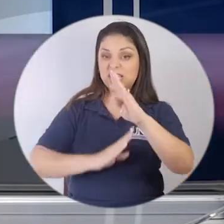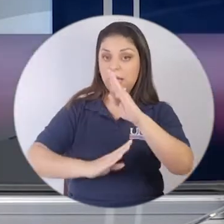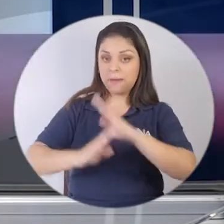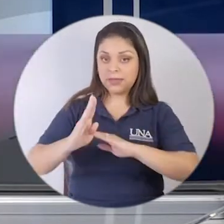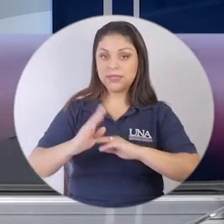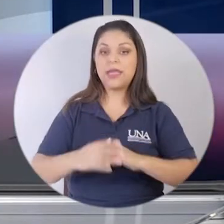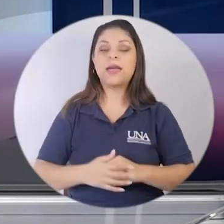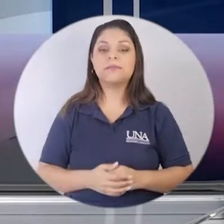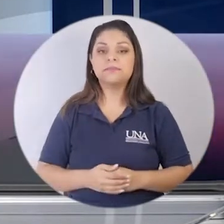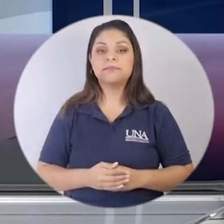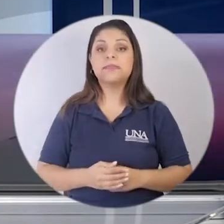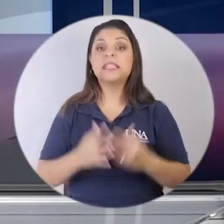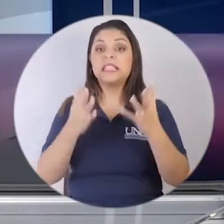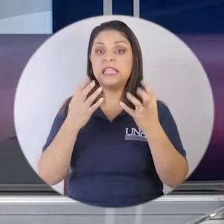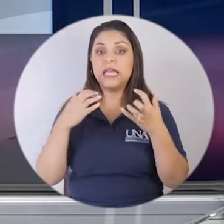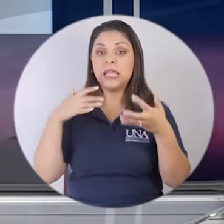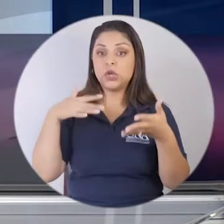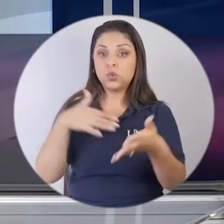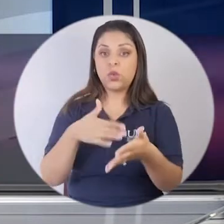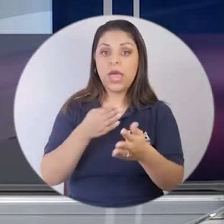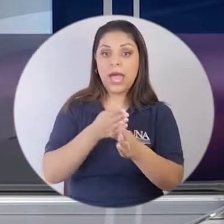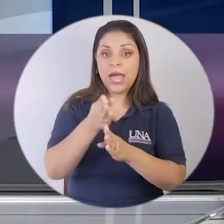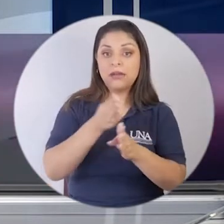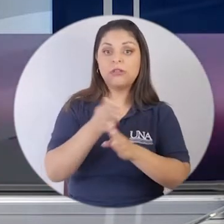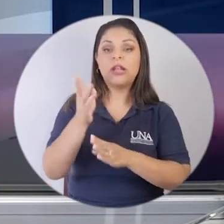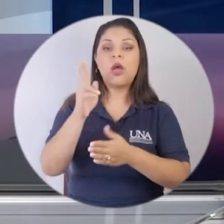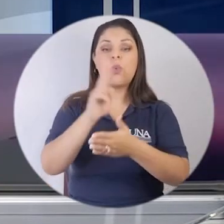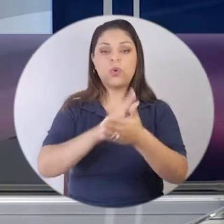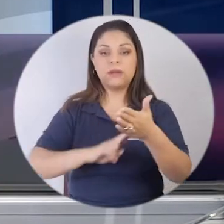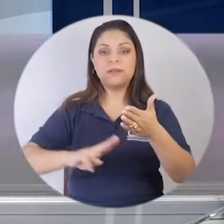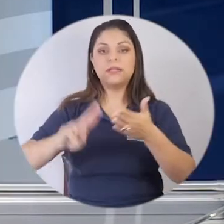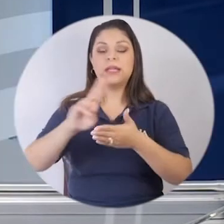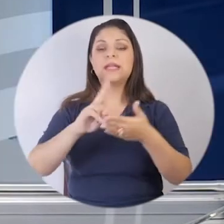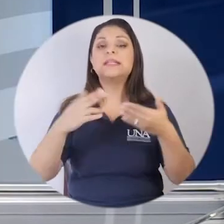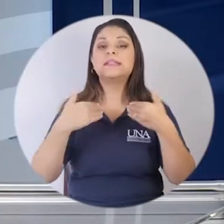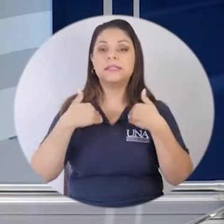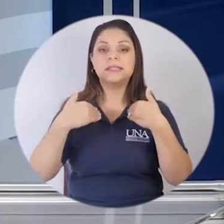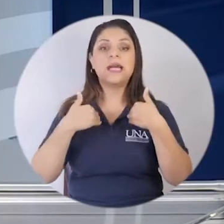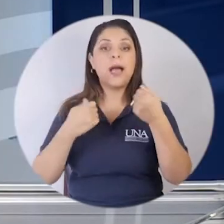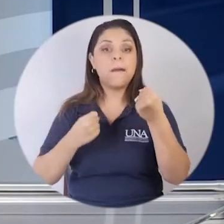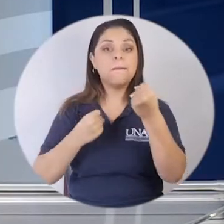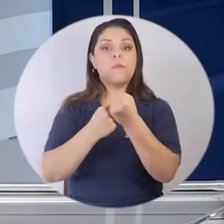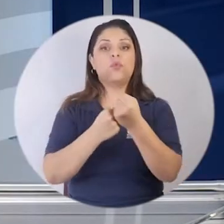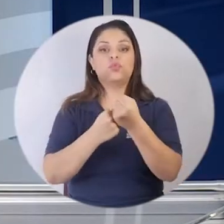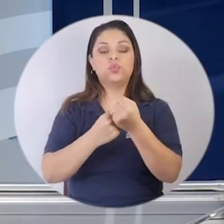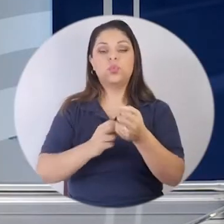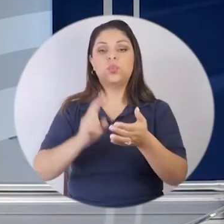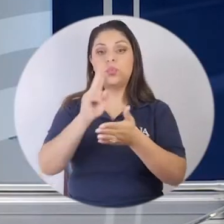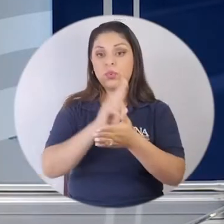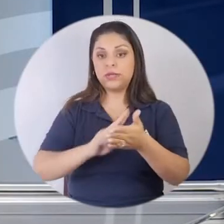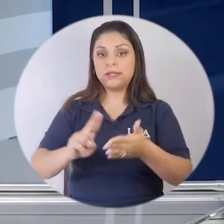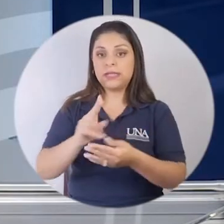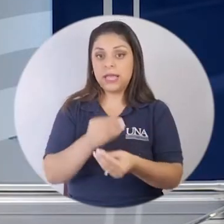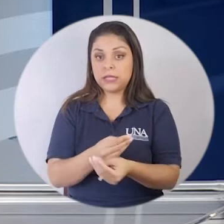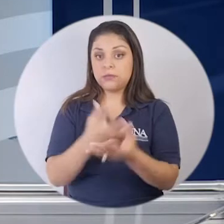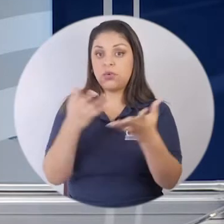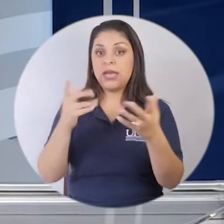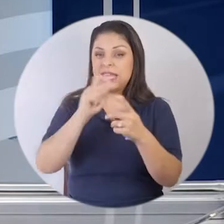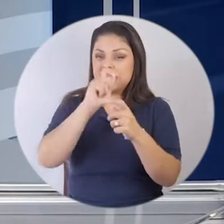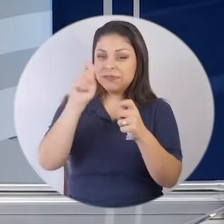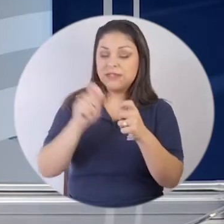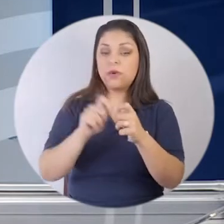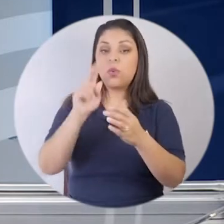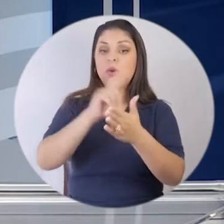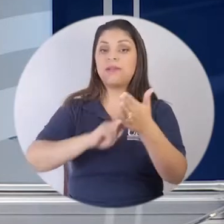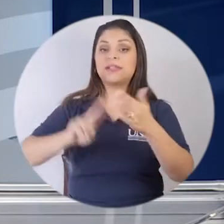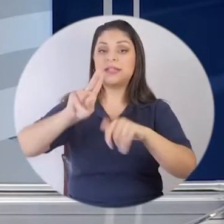la discapacidad que tenga, que quiera estudiar una carrera universitaria, contará con todo el apoyo de las universidades públicas y en específico la